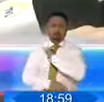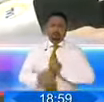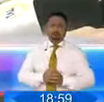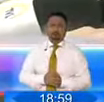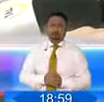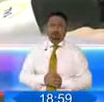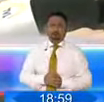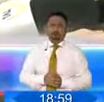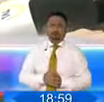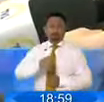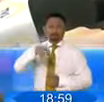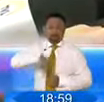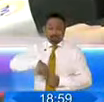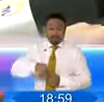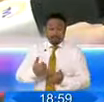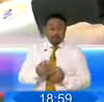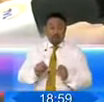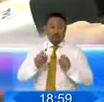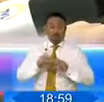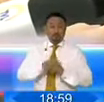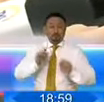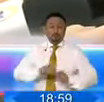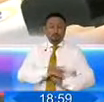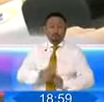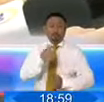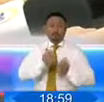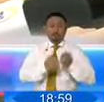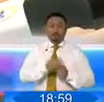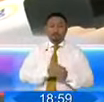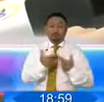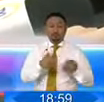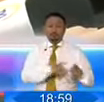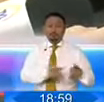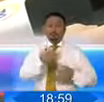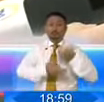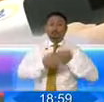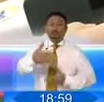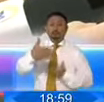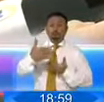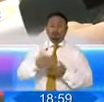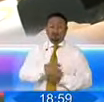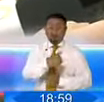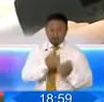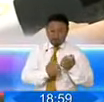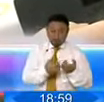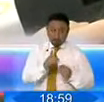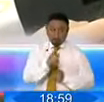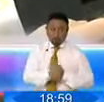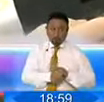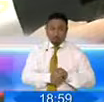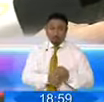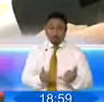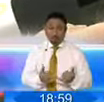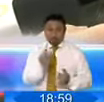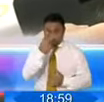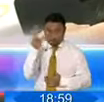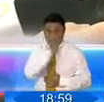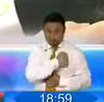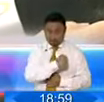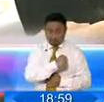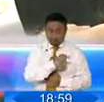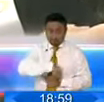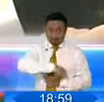sido esto una oportunidad para esconder las falencias del planteamiento de un juicio político que ahora mismo verán ustedes